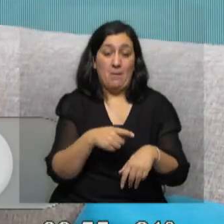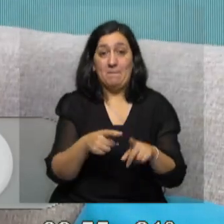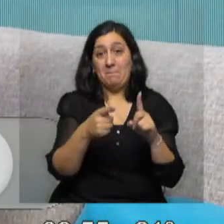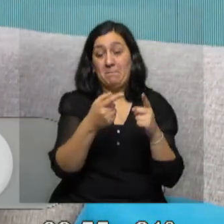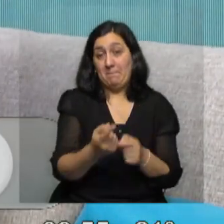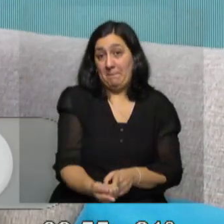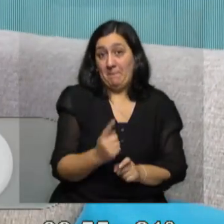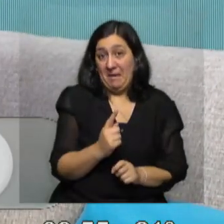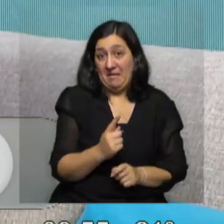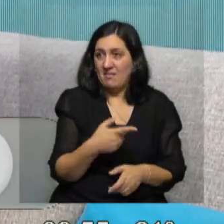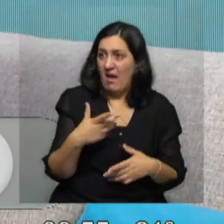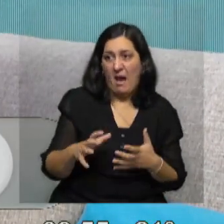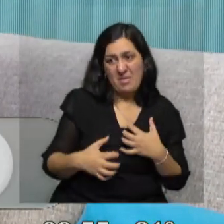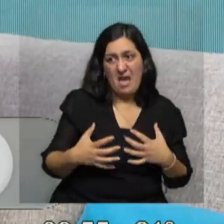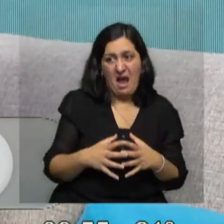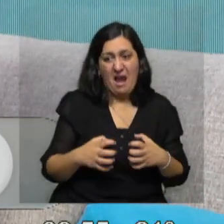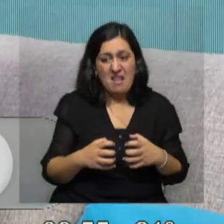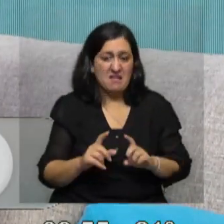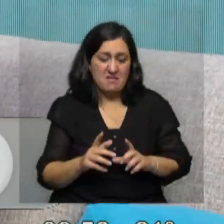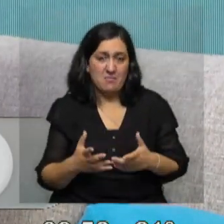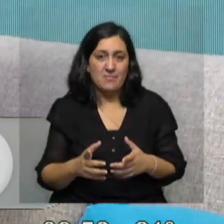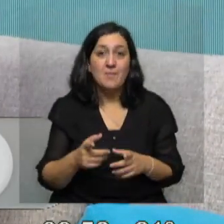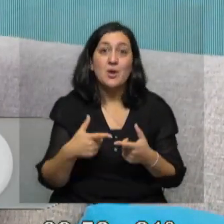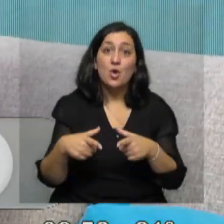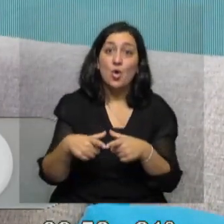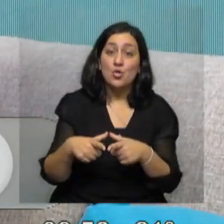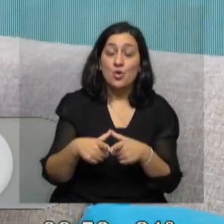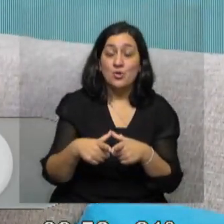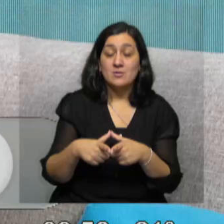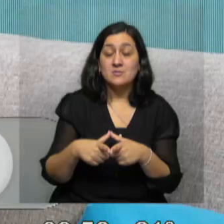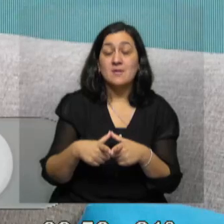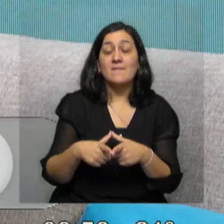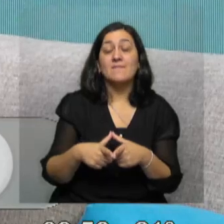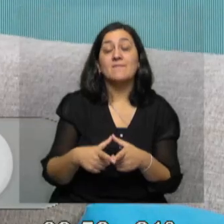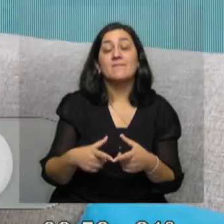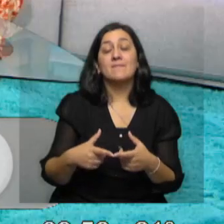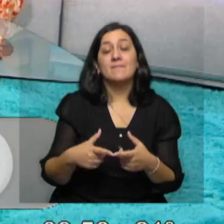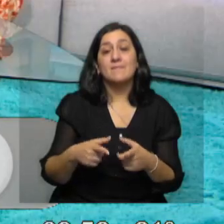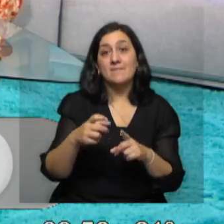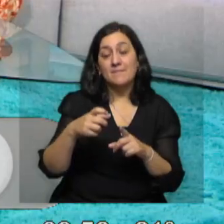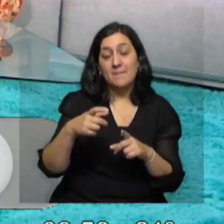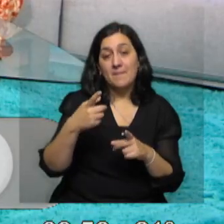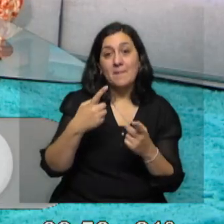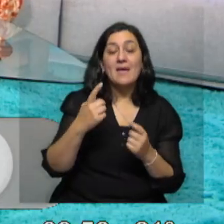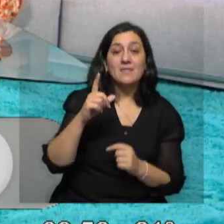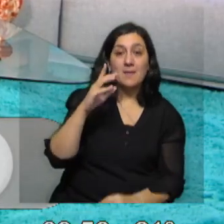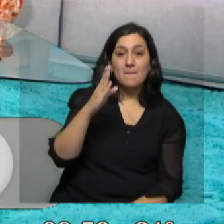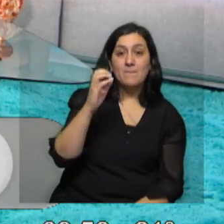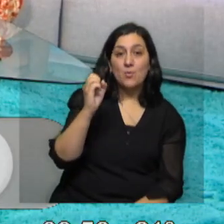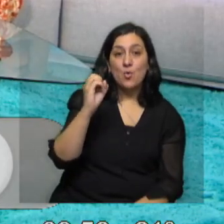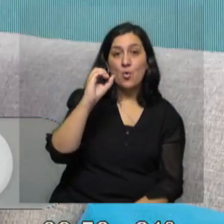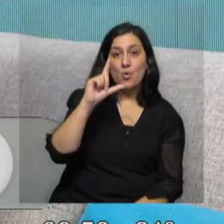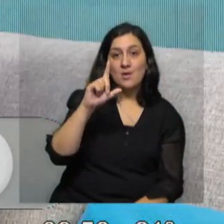Bueno, la cuestión es que tenemos estos condones vaginales que son de poliuretano. Ah. Hay otros que son de nitrilo, pero el que tenemos acá es